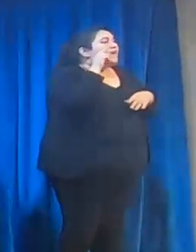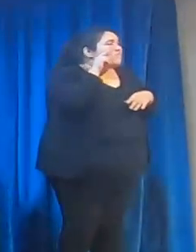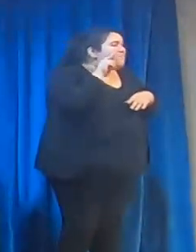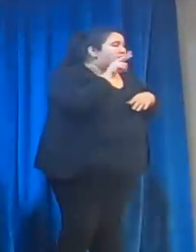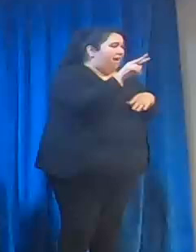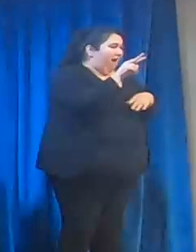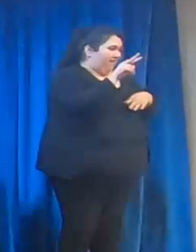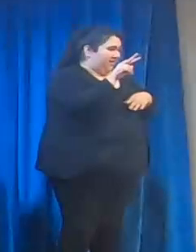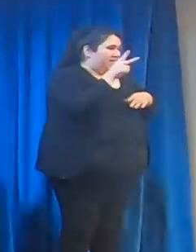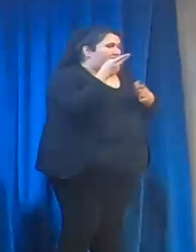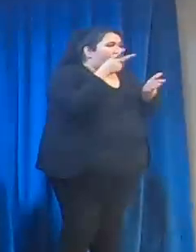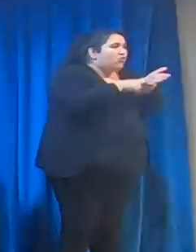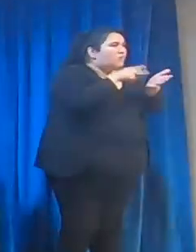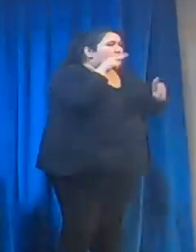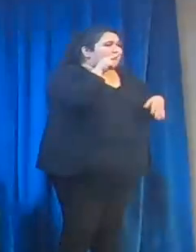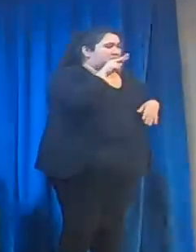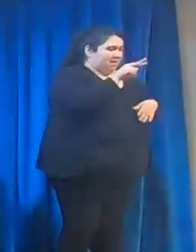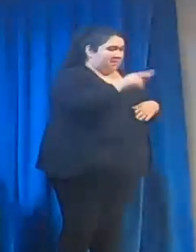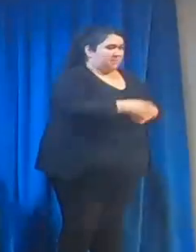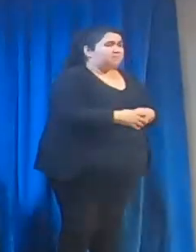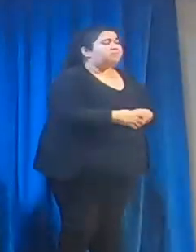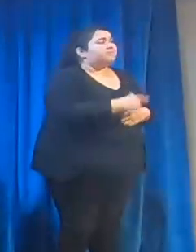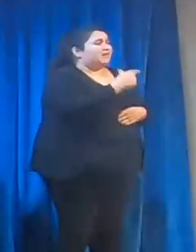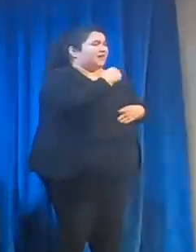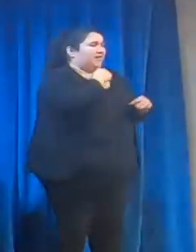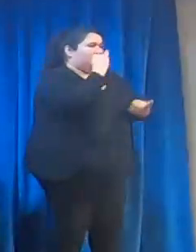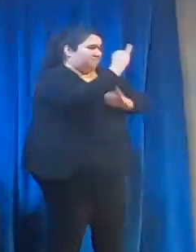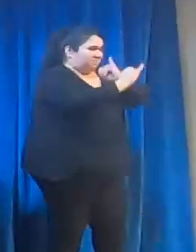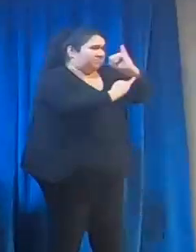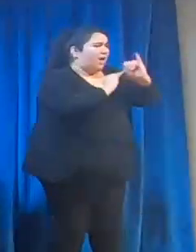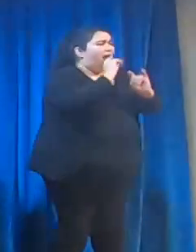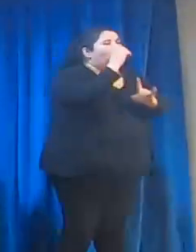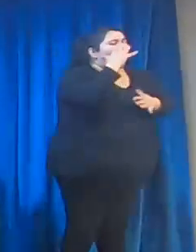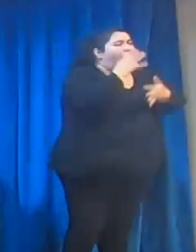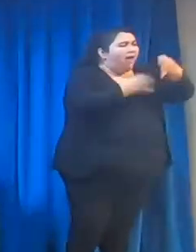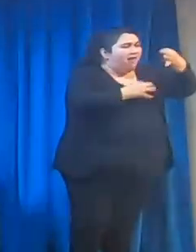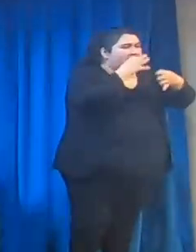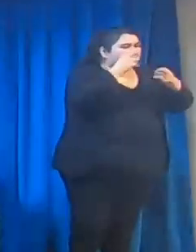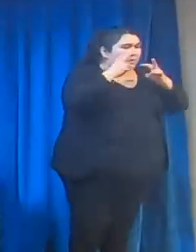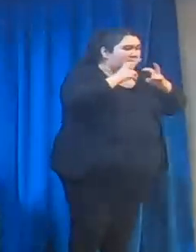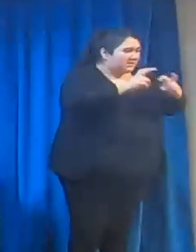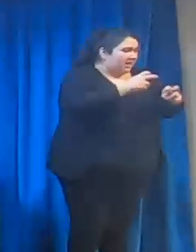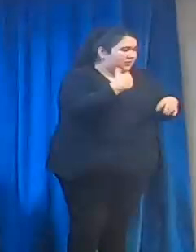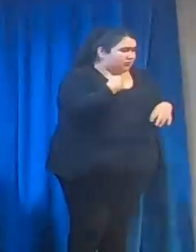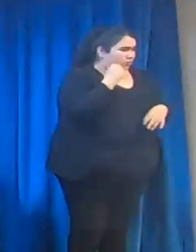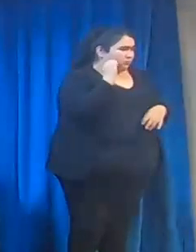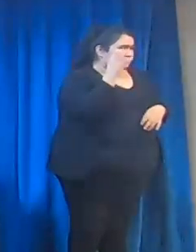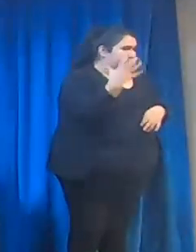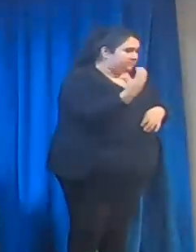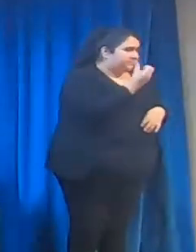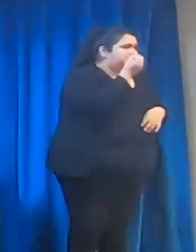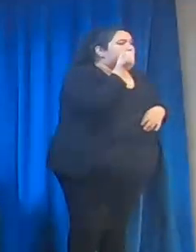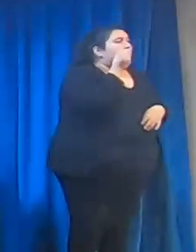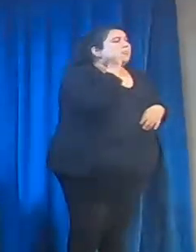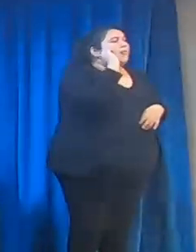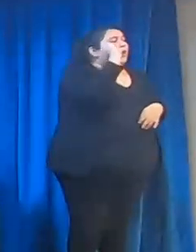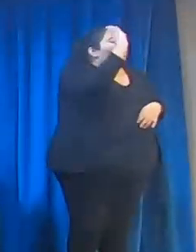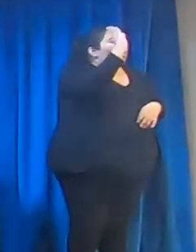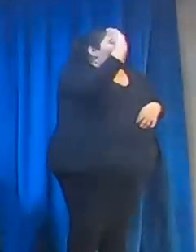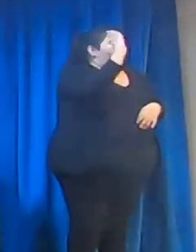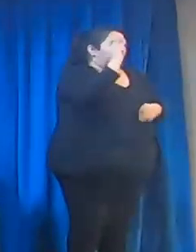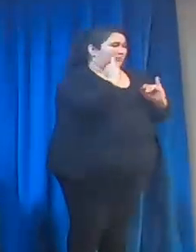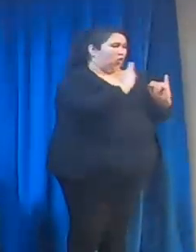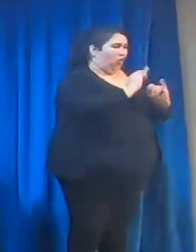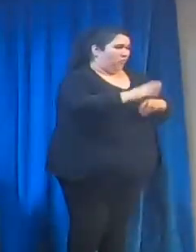nuevamente. Quisiera compartir con ustedes algunos resultados de una investigación que realicé en unos clubes de jóvenes de la